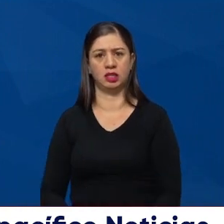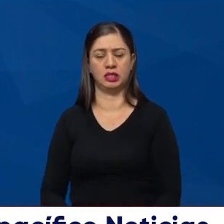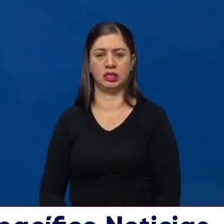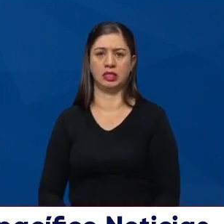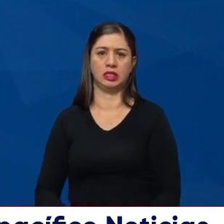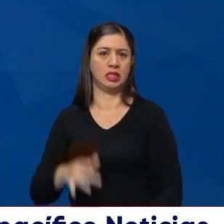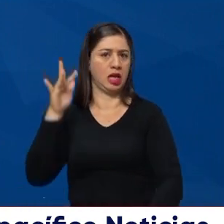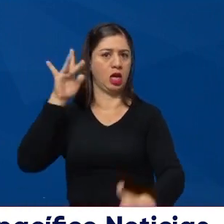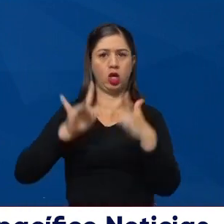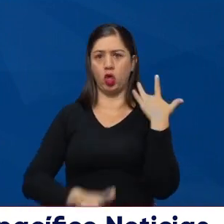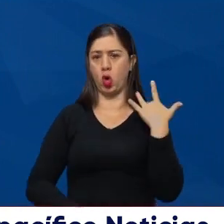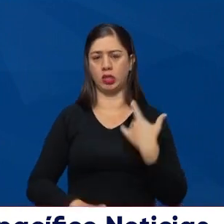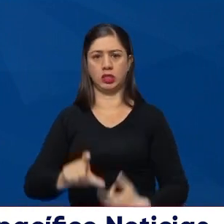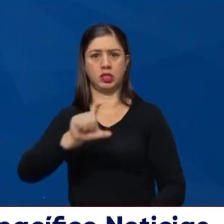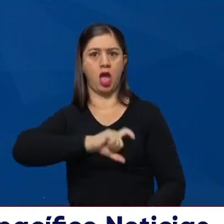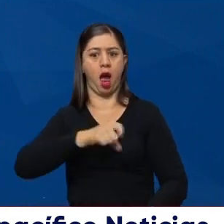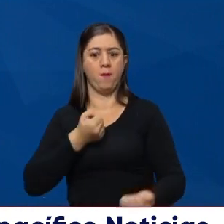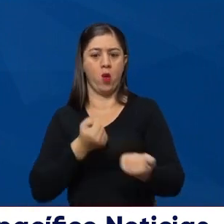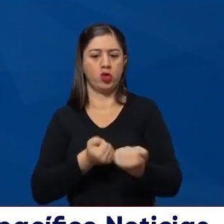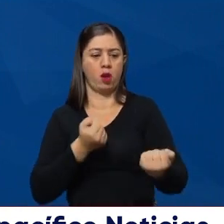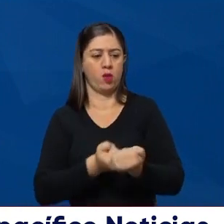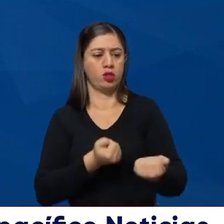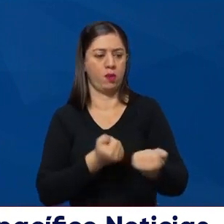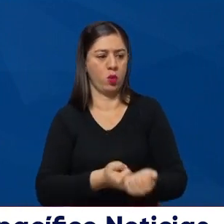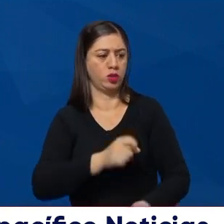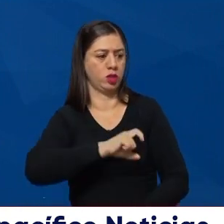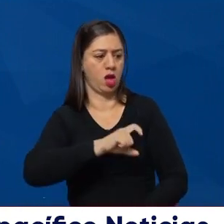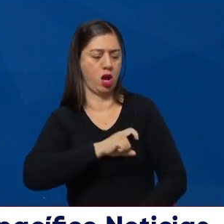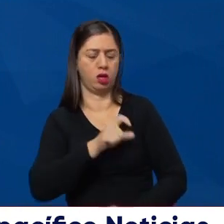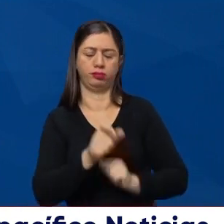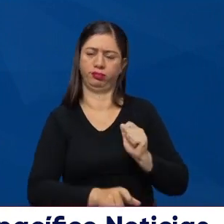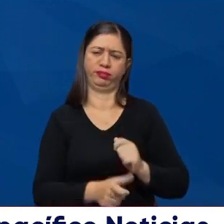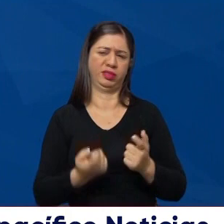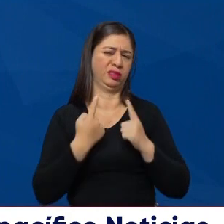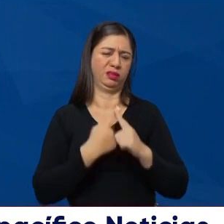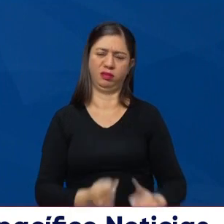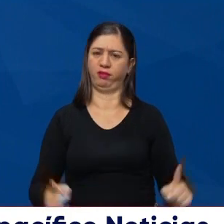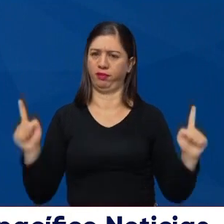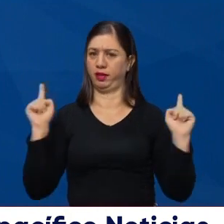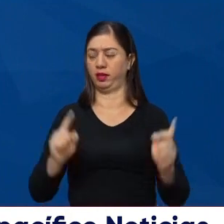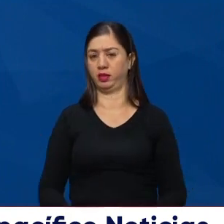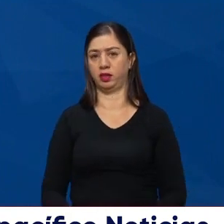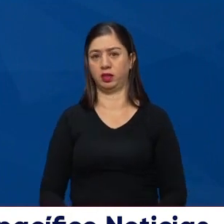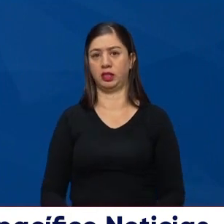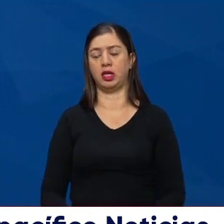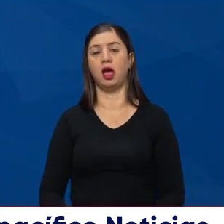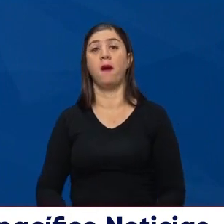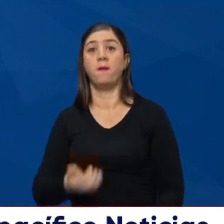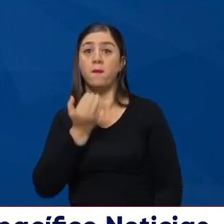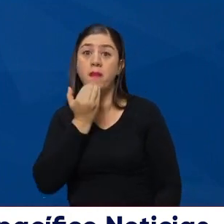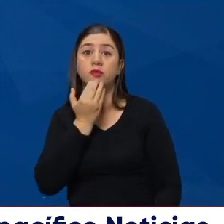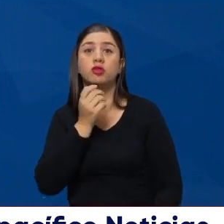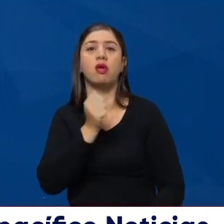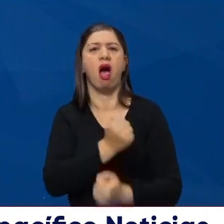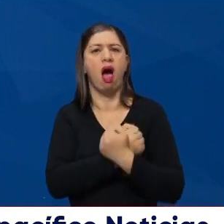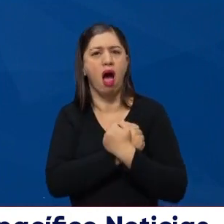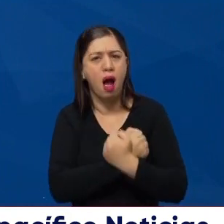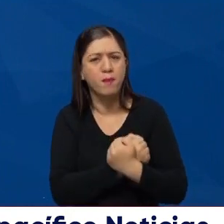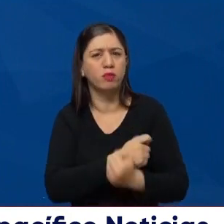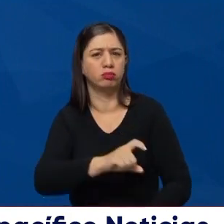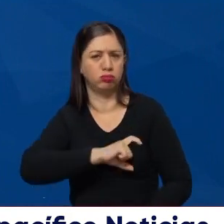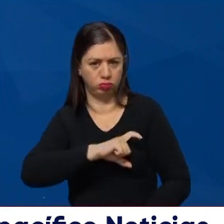hinchas del Deportivo Cali, porque hay que hacer también esa diferenciación. O sea, los hinchas, los que siguen a su equipo con